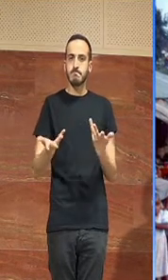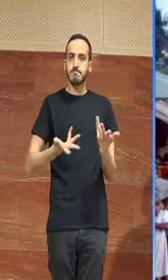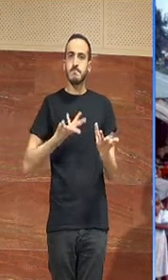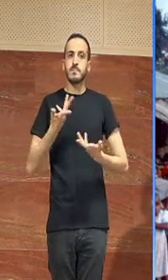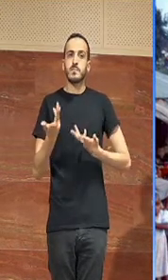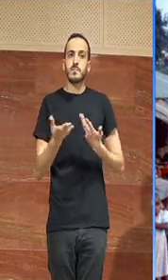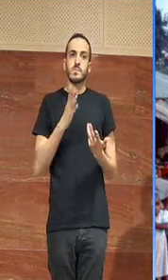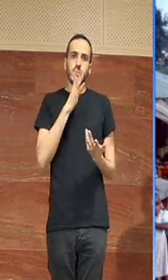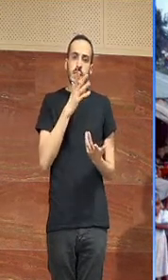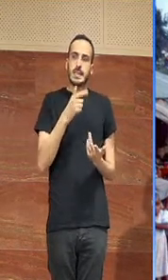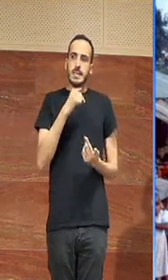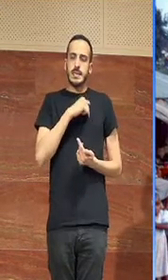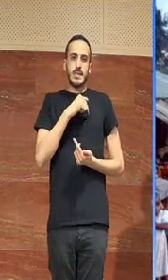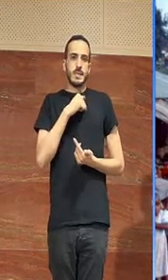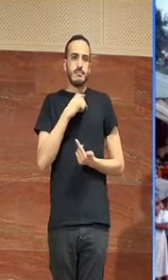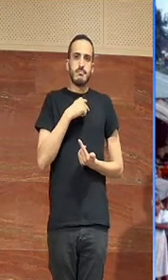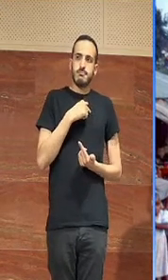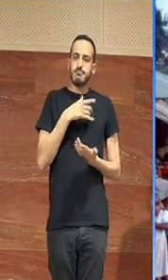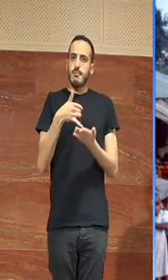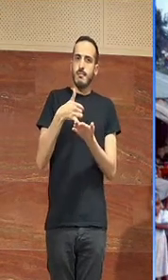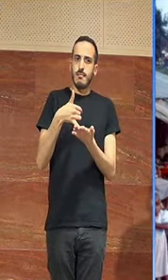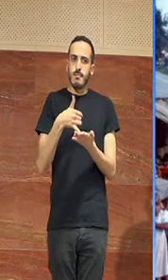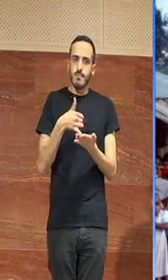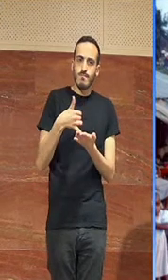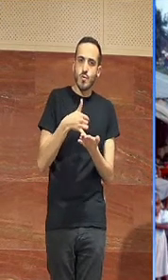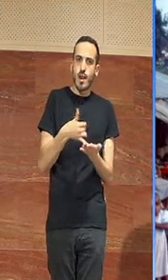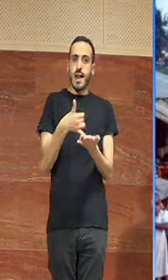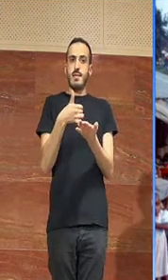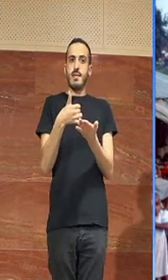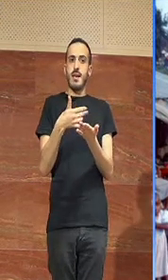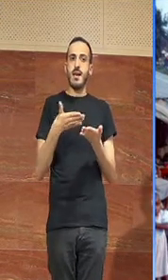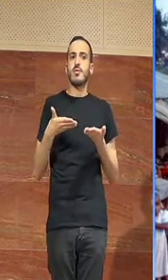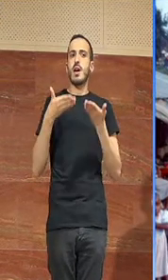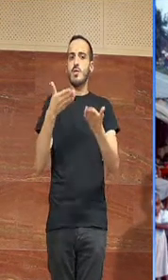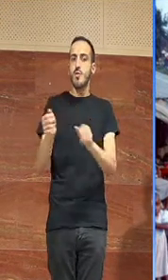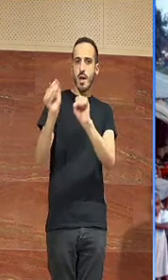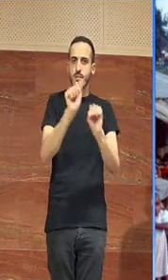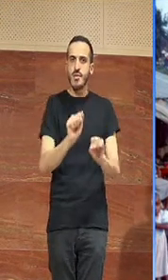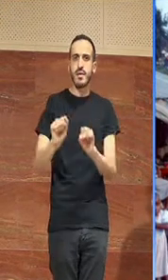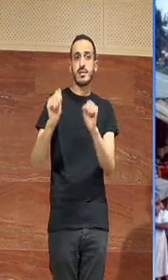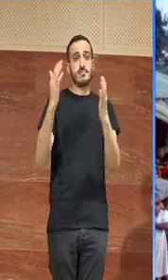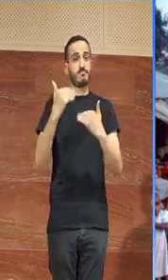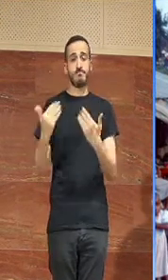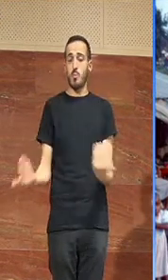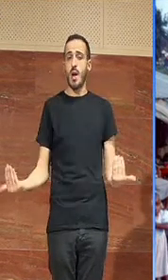vulnerables porque carecen de ningún tipo de asistencia o de protección, también están incluidos dentro de los grupos de vulnerabilidad.